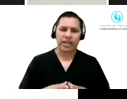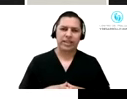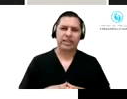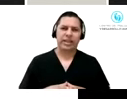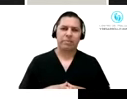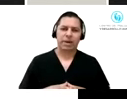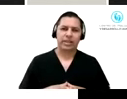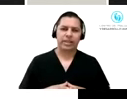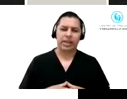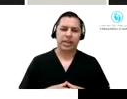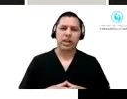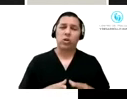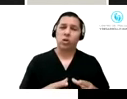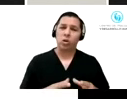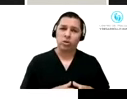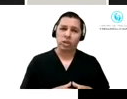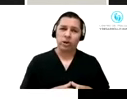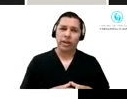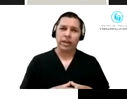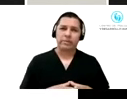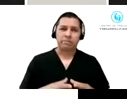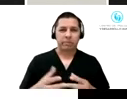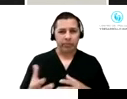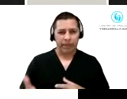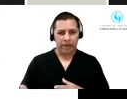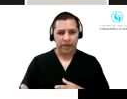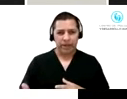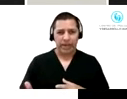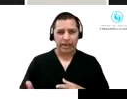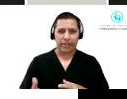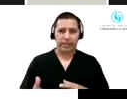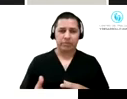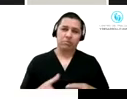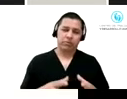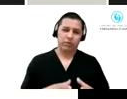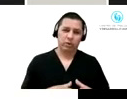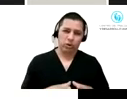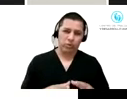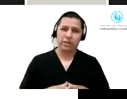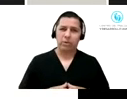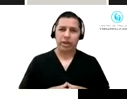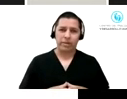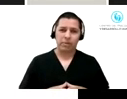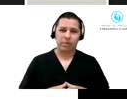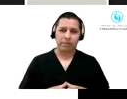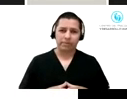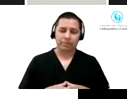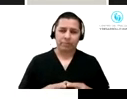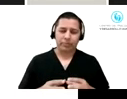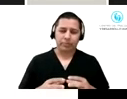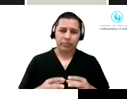no eran necesidades básicas, como si lo era alimentarse, dormir, por